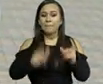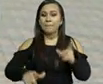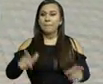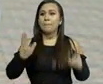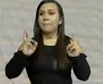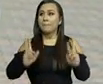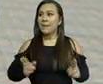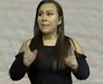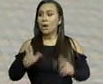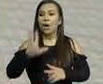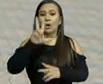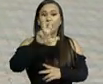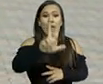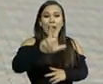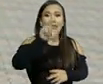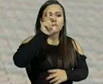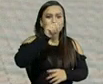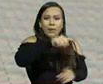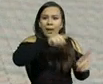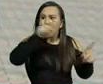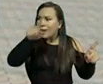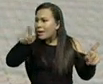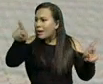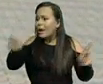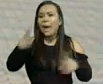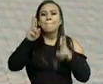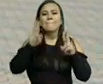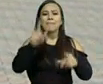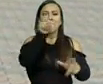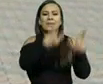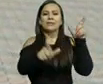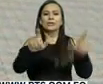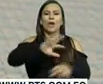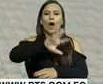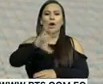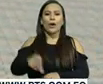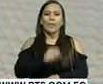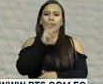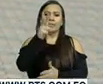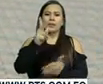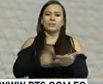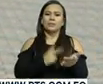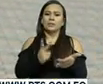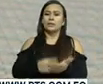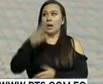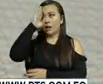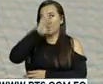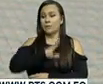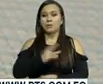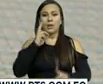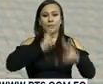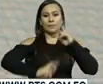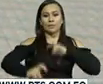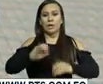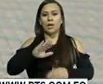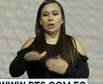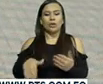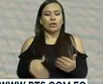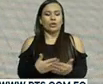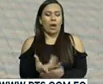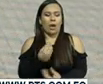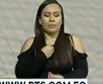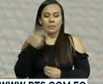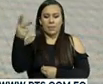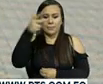en los tres asaltos que se cometieron en la primera estación la policía va a solicitar un informe tanto de los vídeos